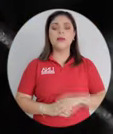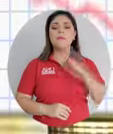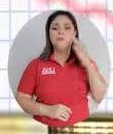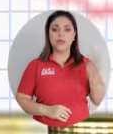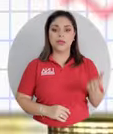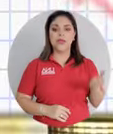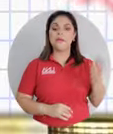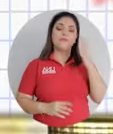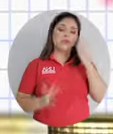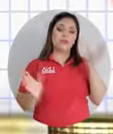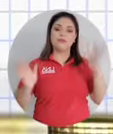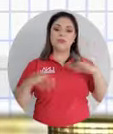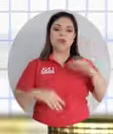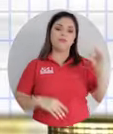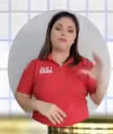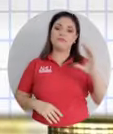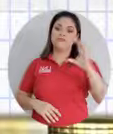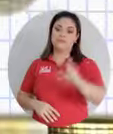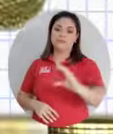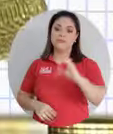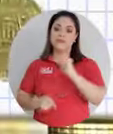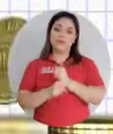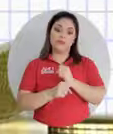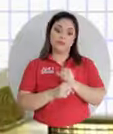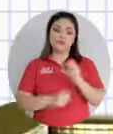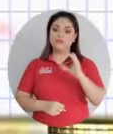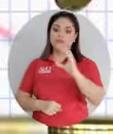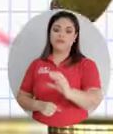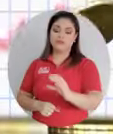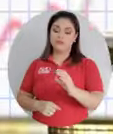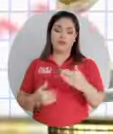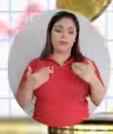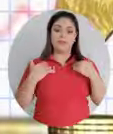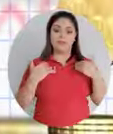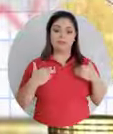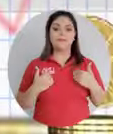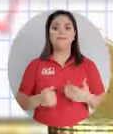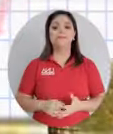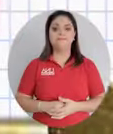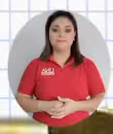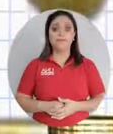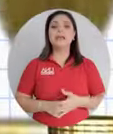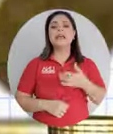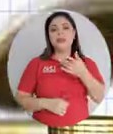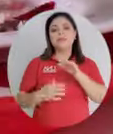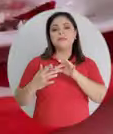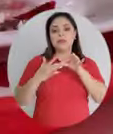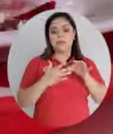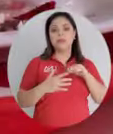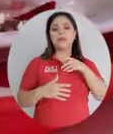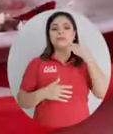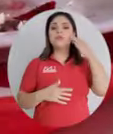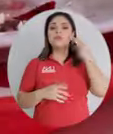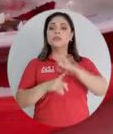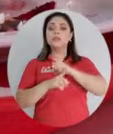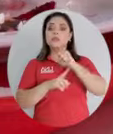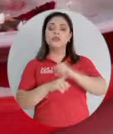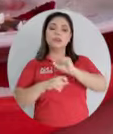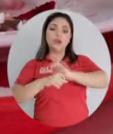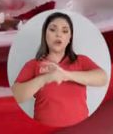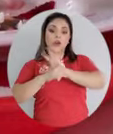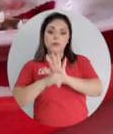Esto medido por insuficiencia de ingresos. Por supuesto que en la coyuntura de la crisis, tanto de la crisis